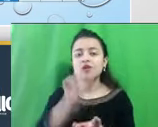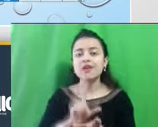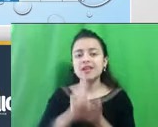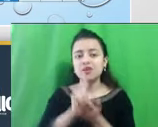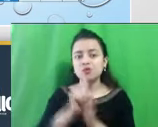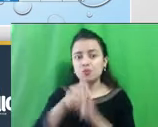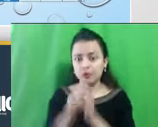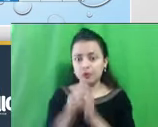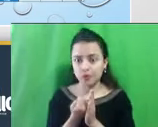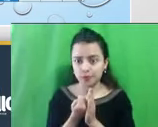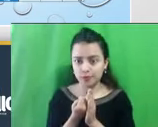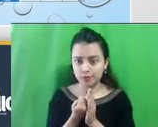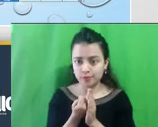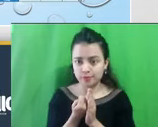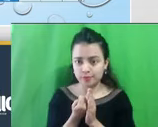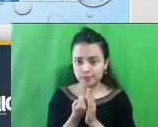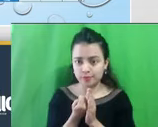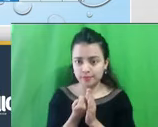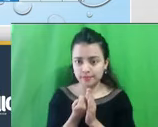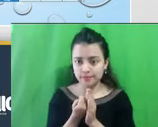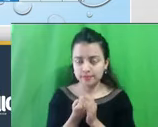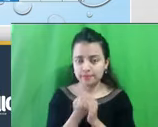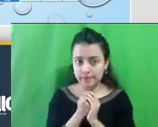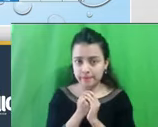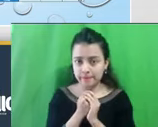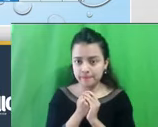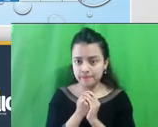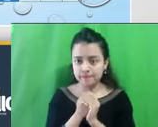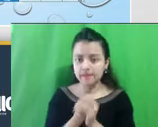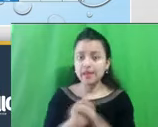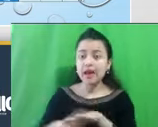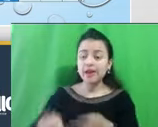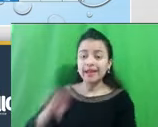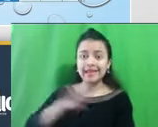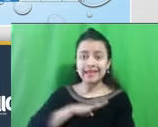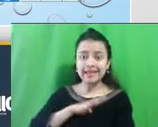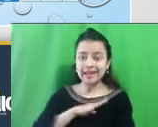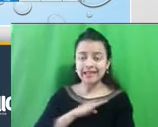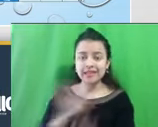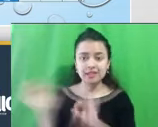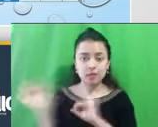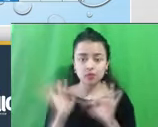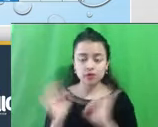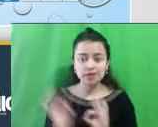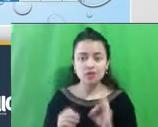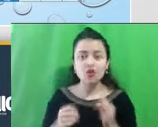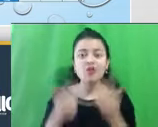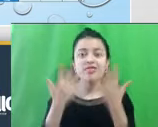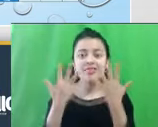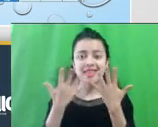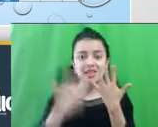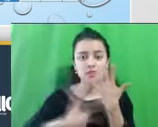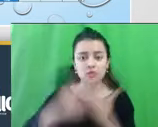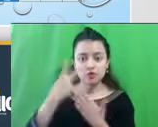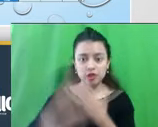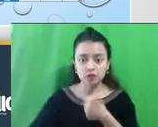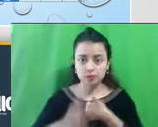las indicaciones del señor alcalde, estamos priorizando 10 proyectos. El primer proyecto es la construcción de un sistema de